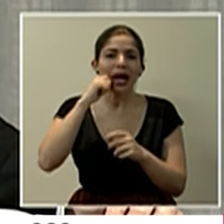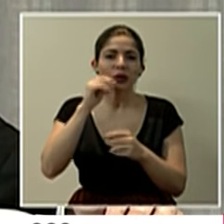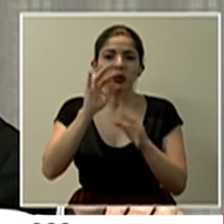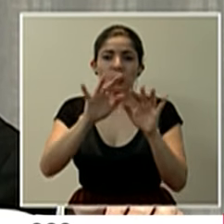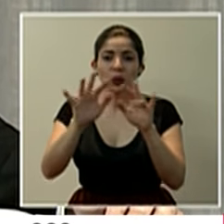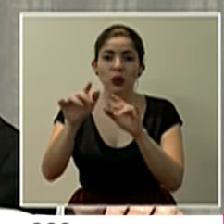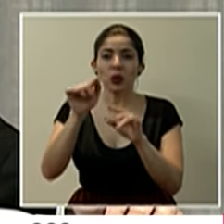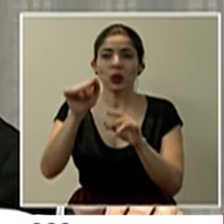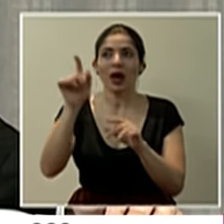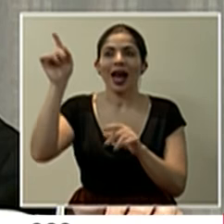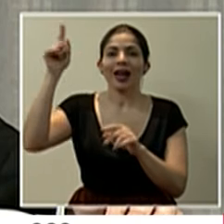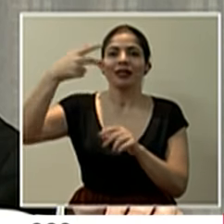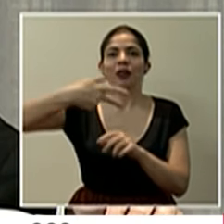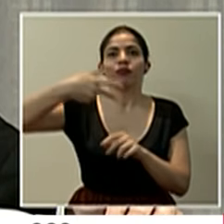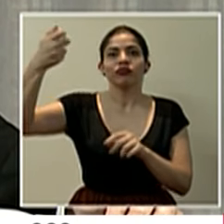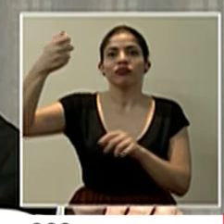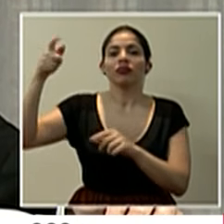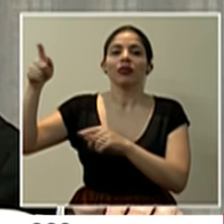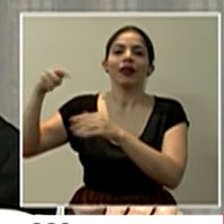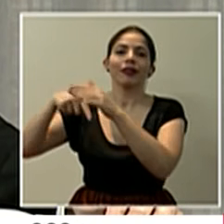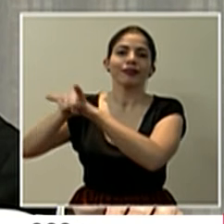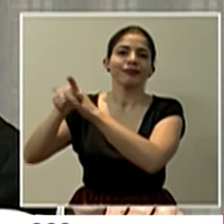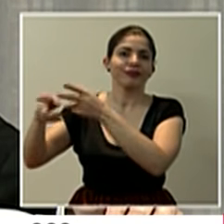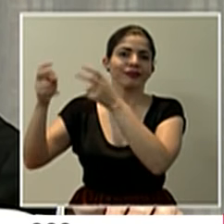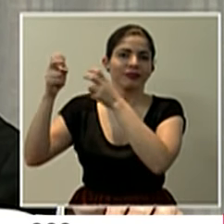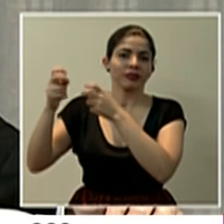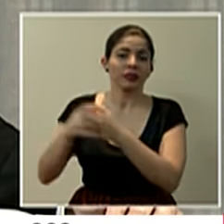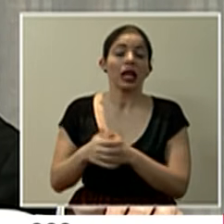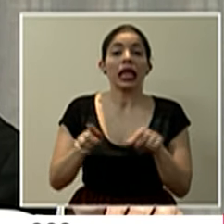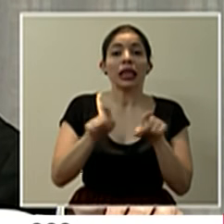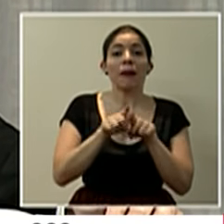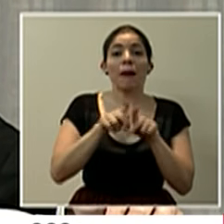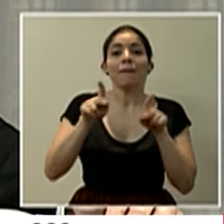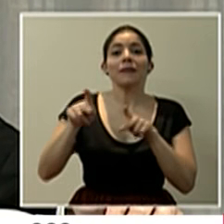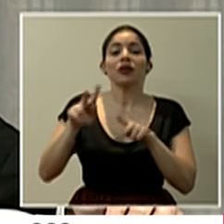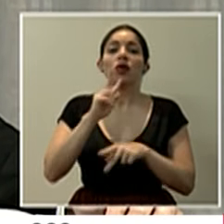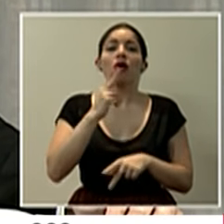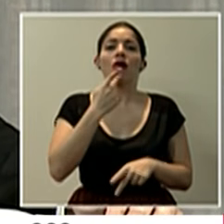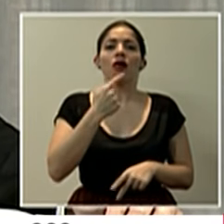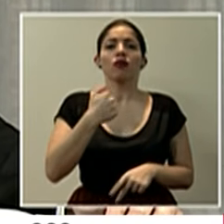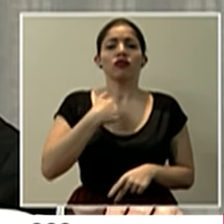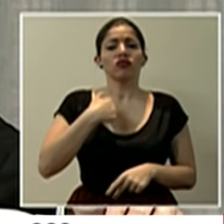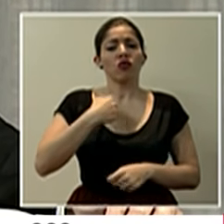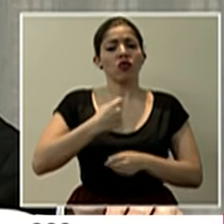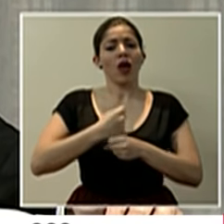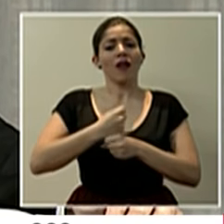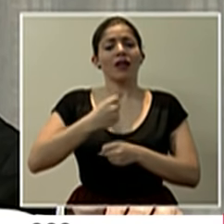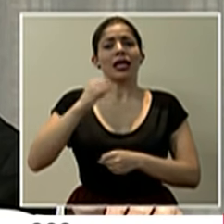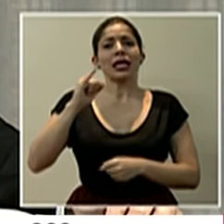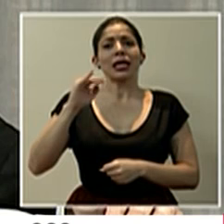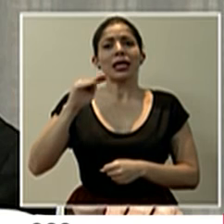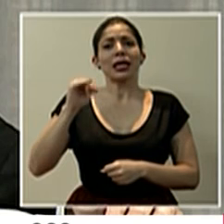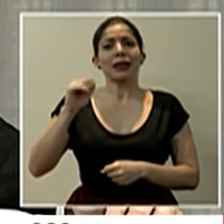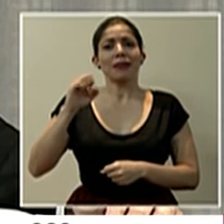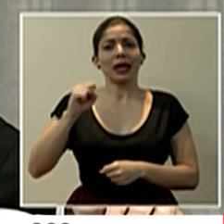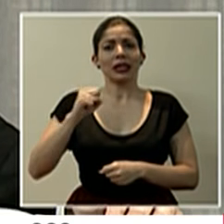aquí le sustraen los datos. También personas haciéndose pasar por funcionarios del Instituto Mixto de Ayuda Social,